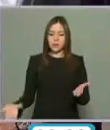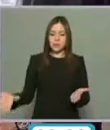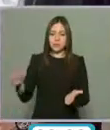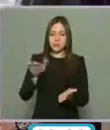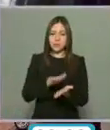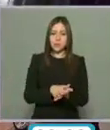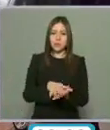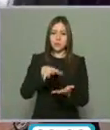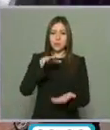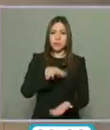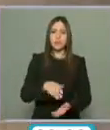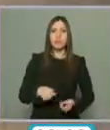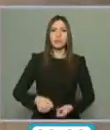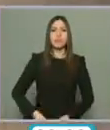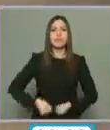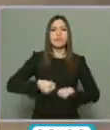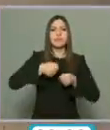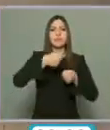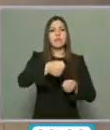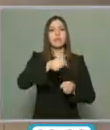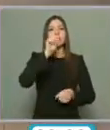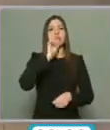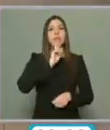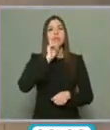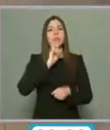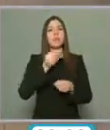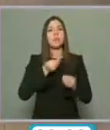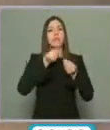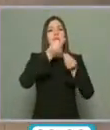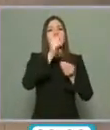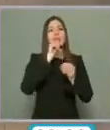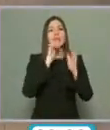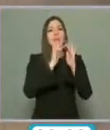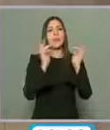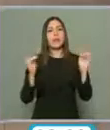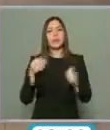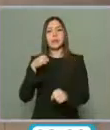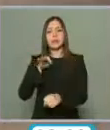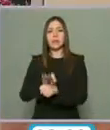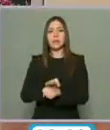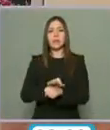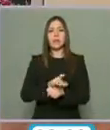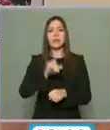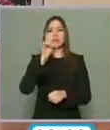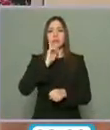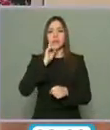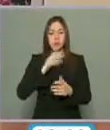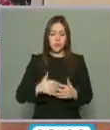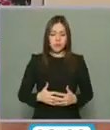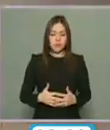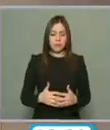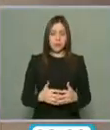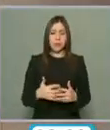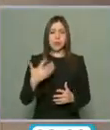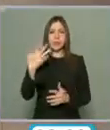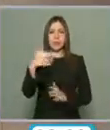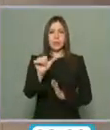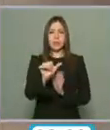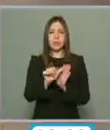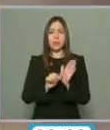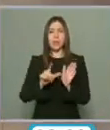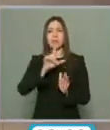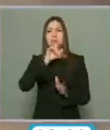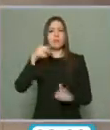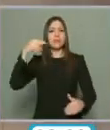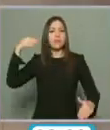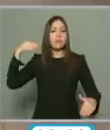deja a esa francesa que los había protegido. Está embarazada de 5 meses en el momento en que entran